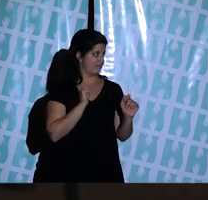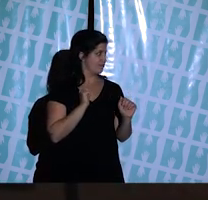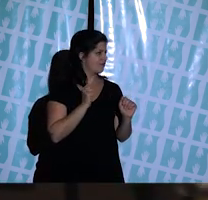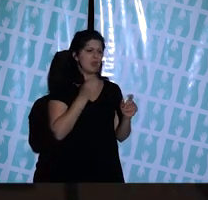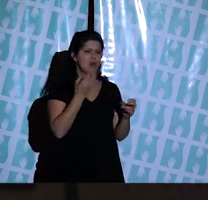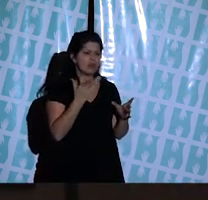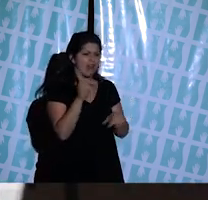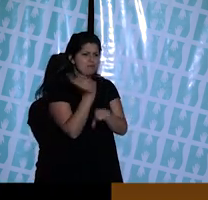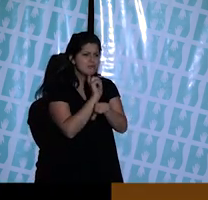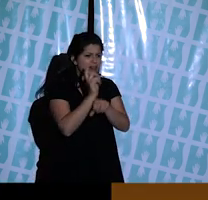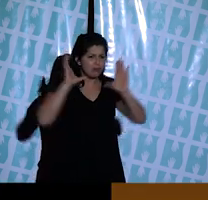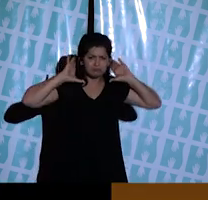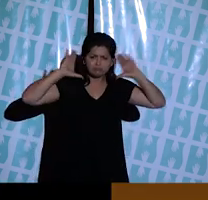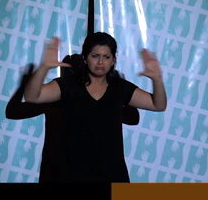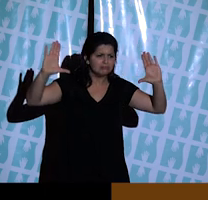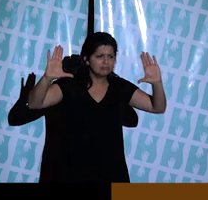¿Por qué el perrito ese tiene eso?